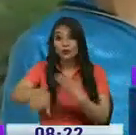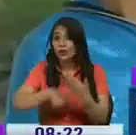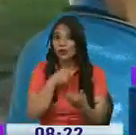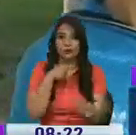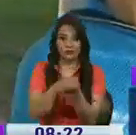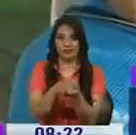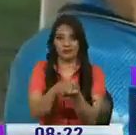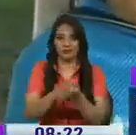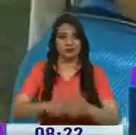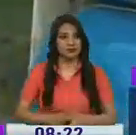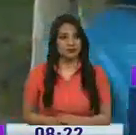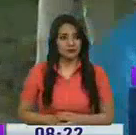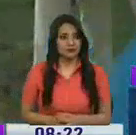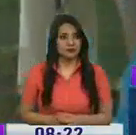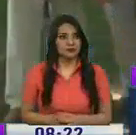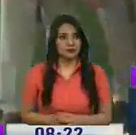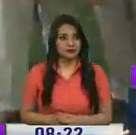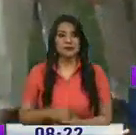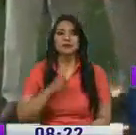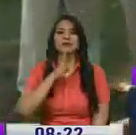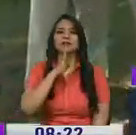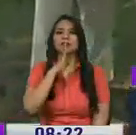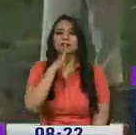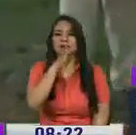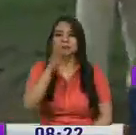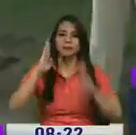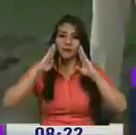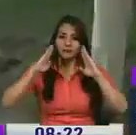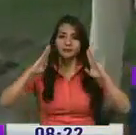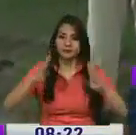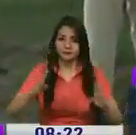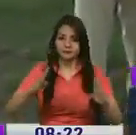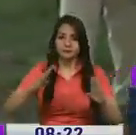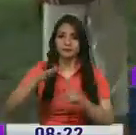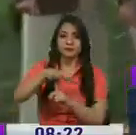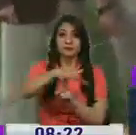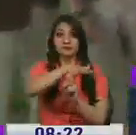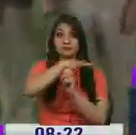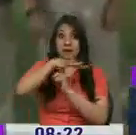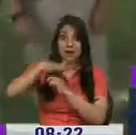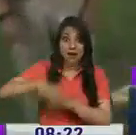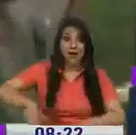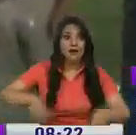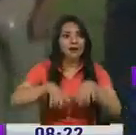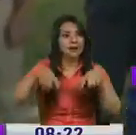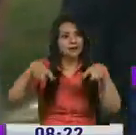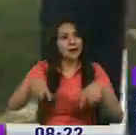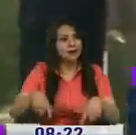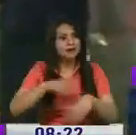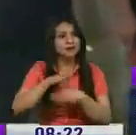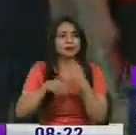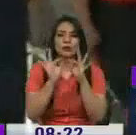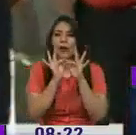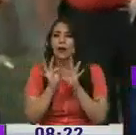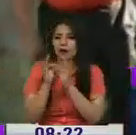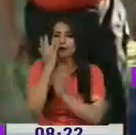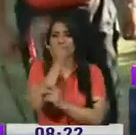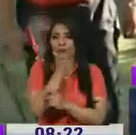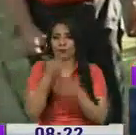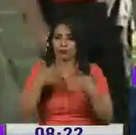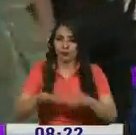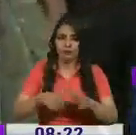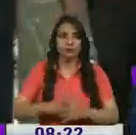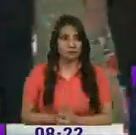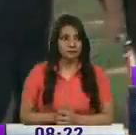Nosotros estamos todo el tiempo preocupados porque nuestro complejo deportivo vaya mejorando. Hemos recibido el apoyo